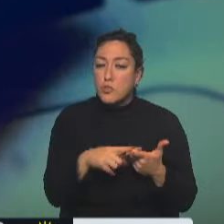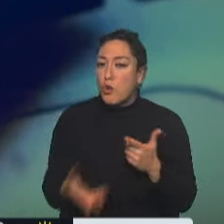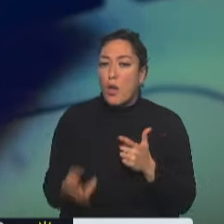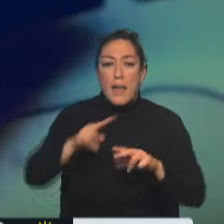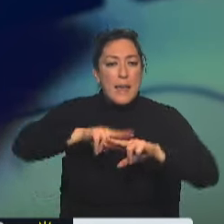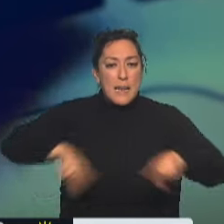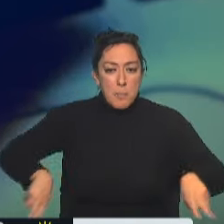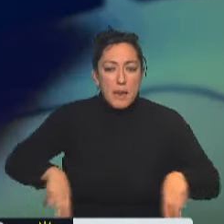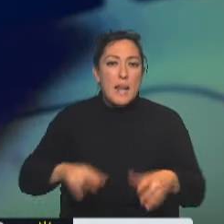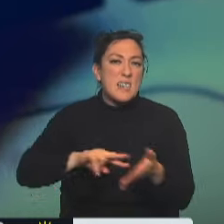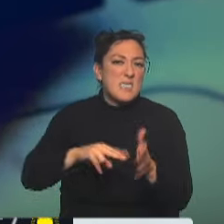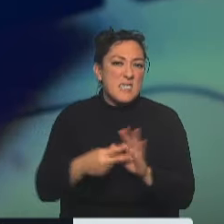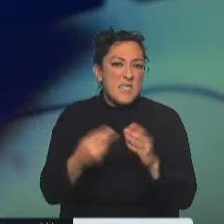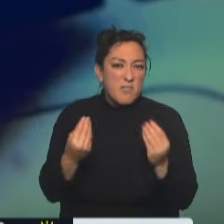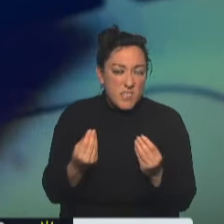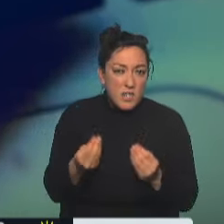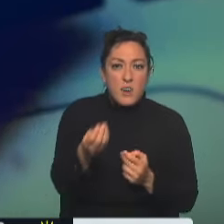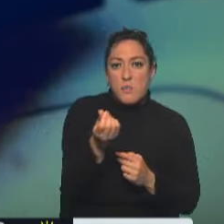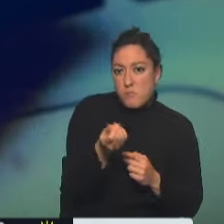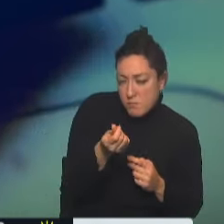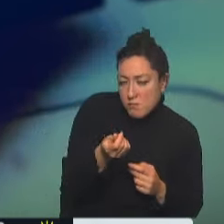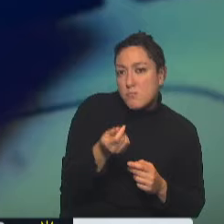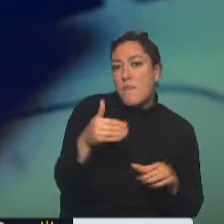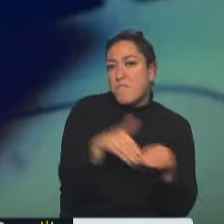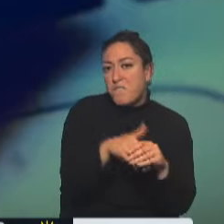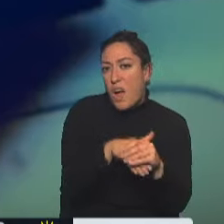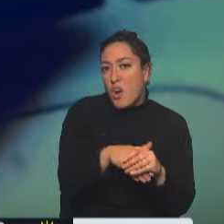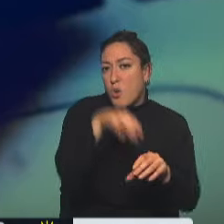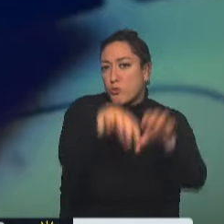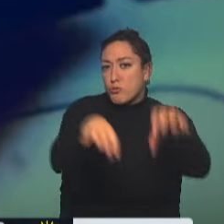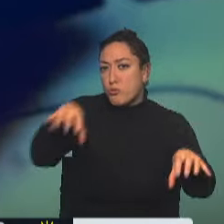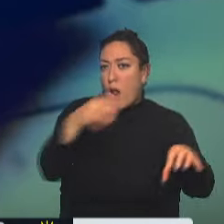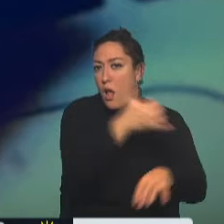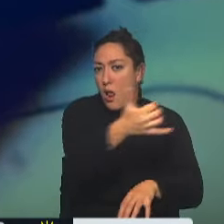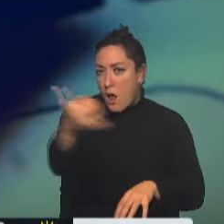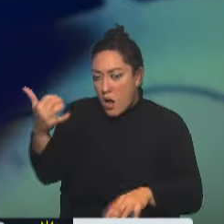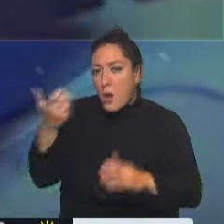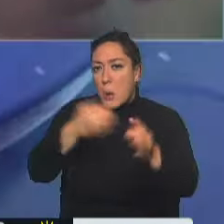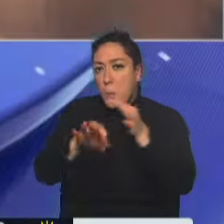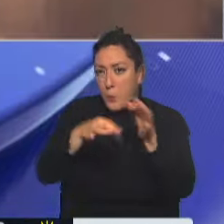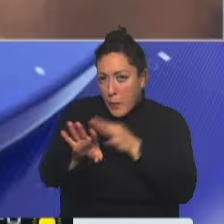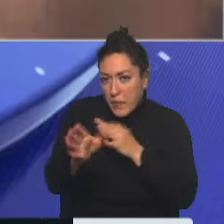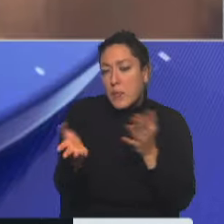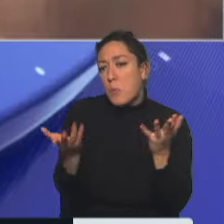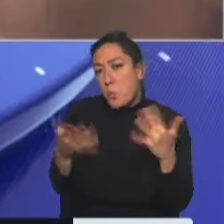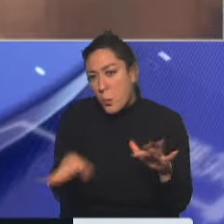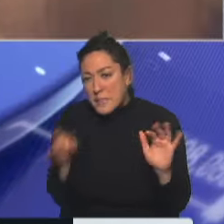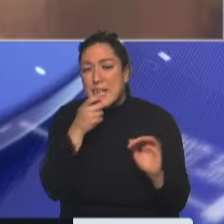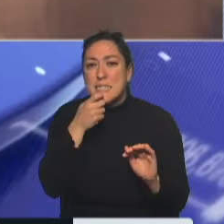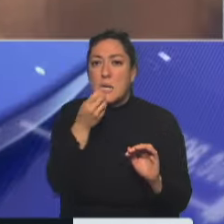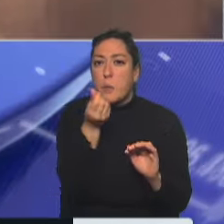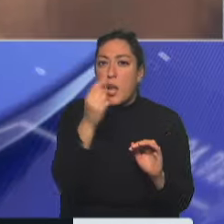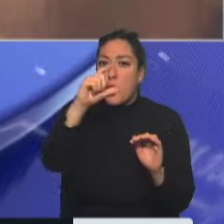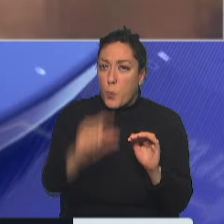son los activos que en su mayoría tienen los bancos y que podrían llegar a vender en caso de que el precio baje a un